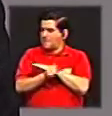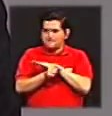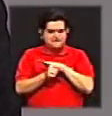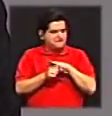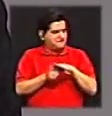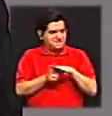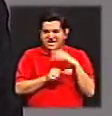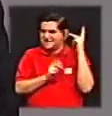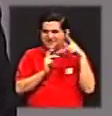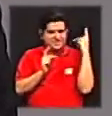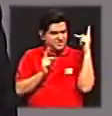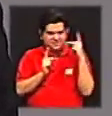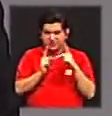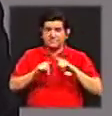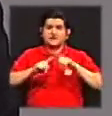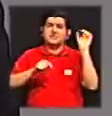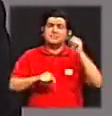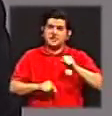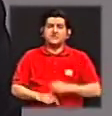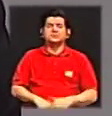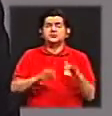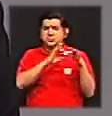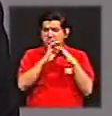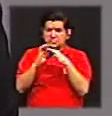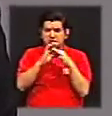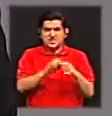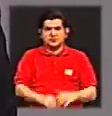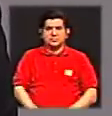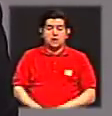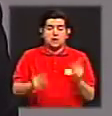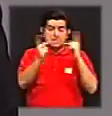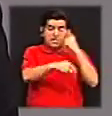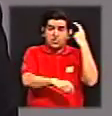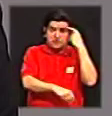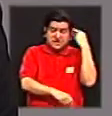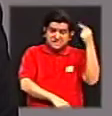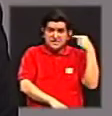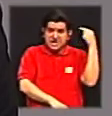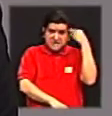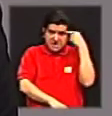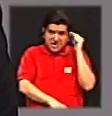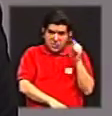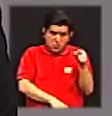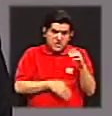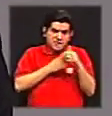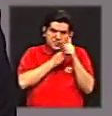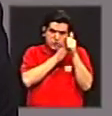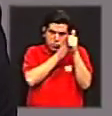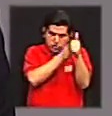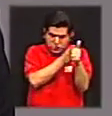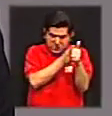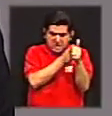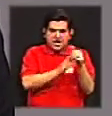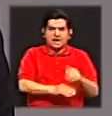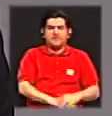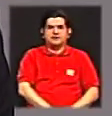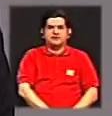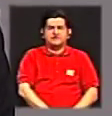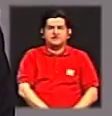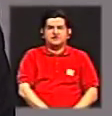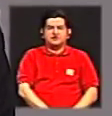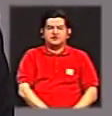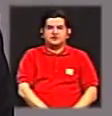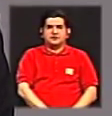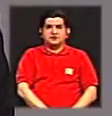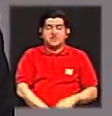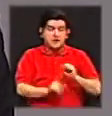es perfecta, pero sí existe cierta asociación. O sea, uh-huh. cuanto peor piense que el gobierno está conduciendo, cuanto peor